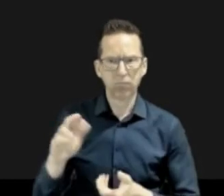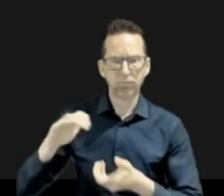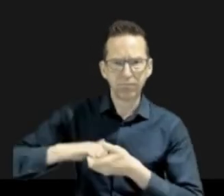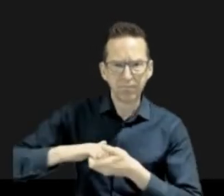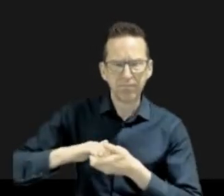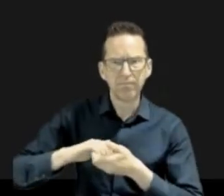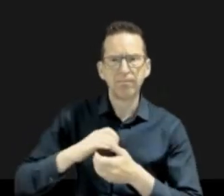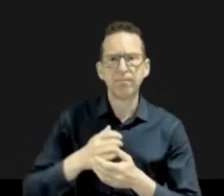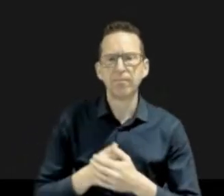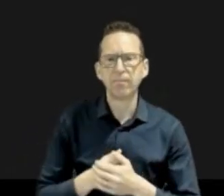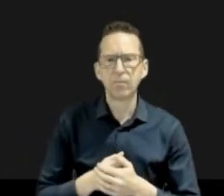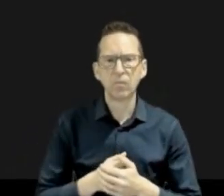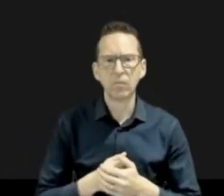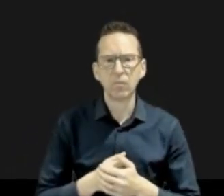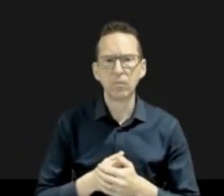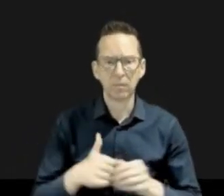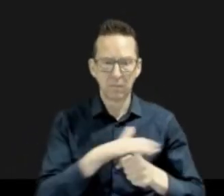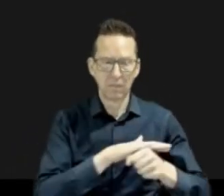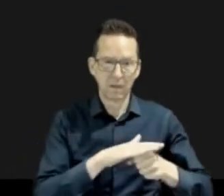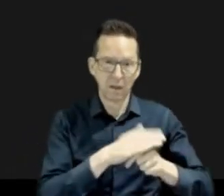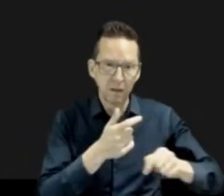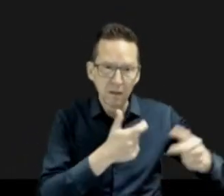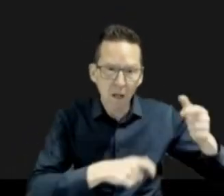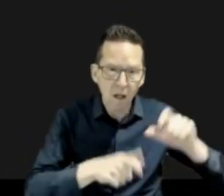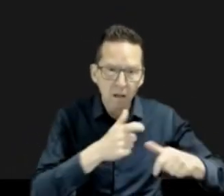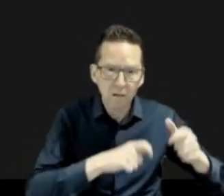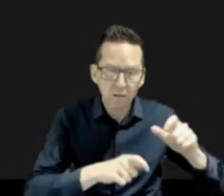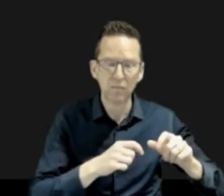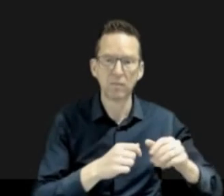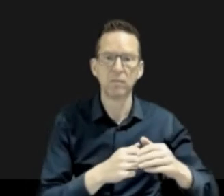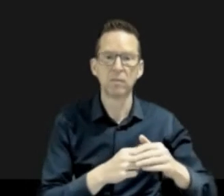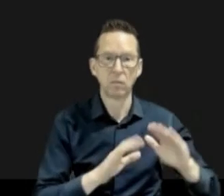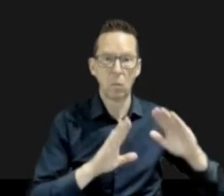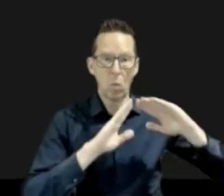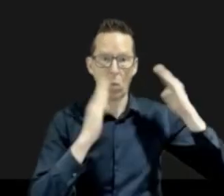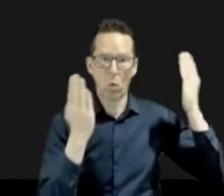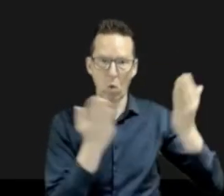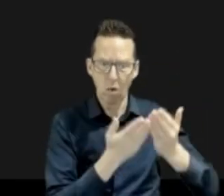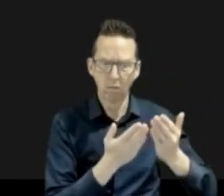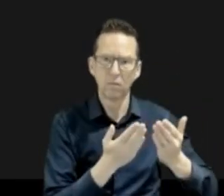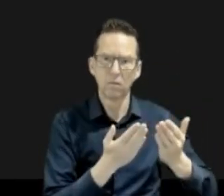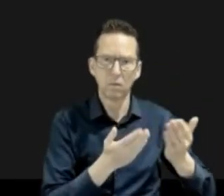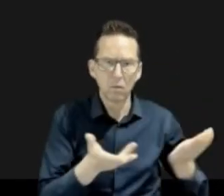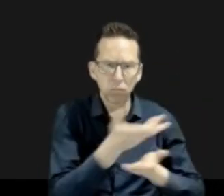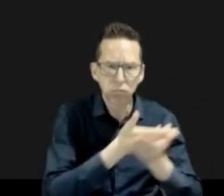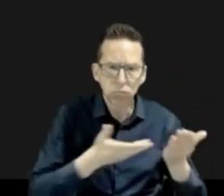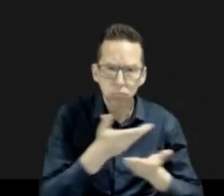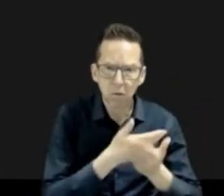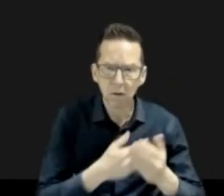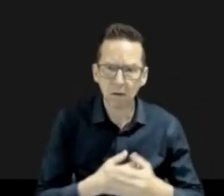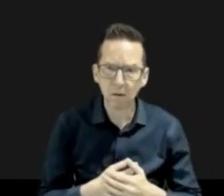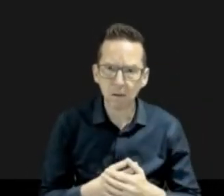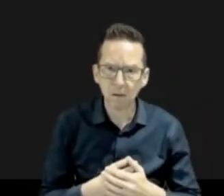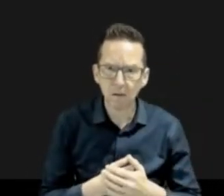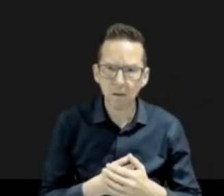establecieron conjuntamente un grupo de trabajo técnico para identificar